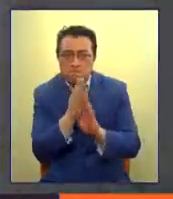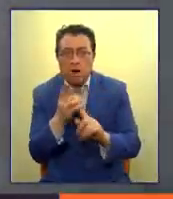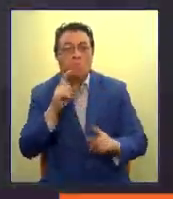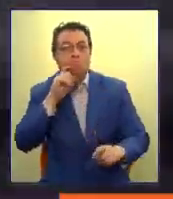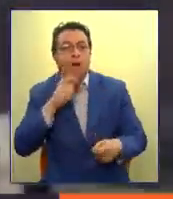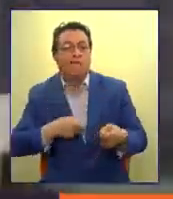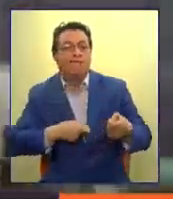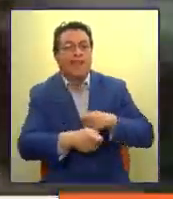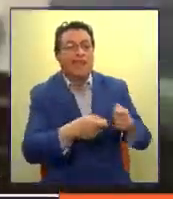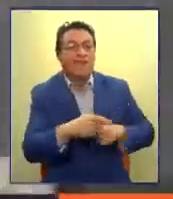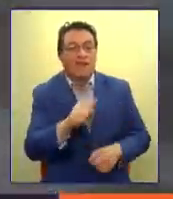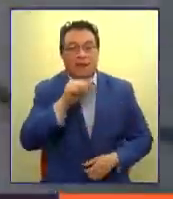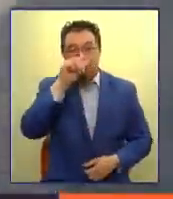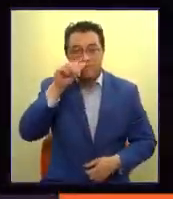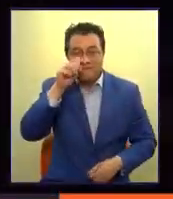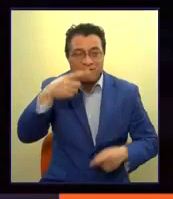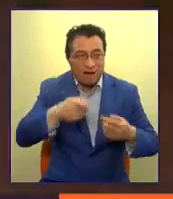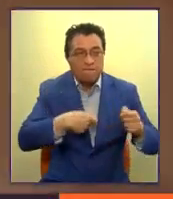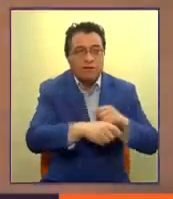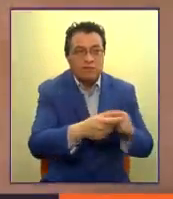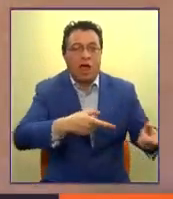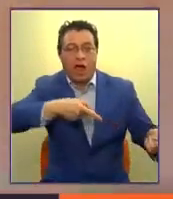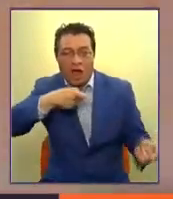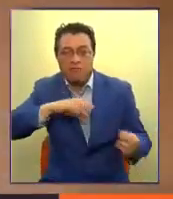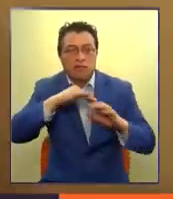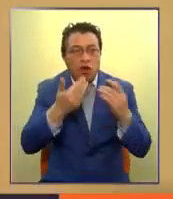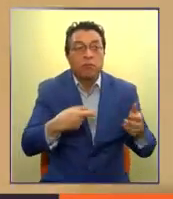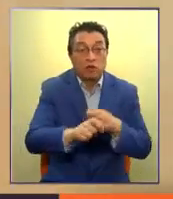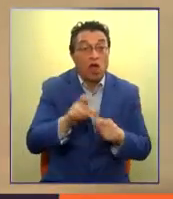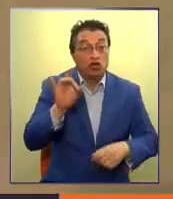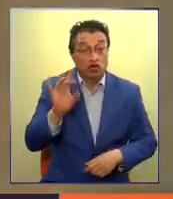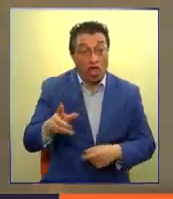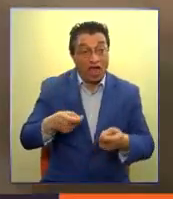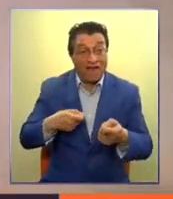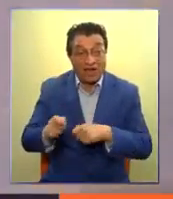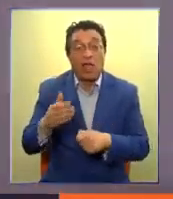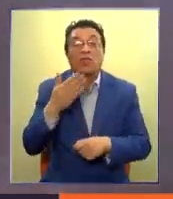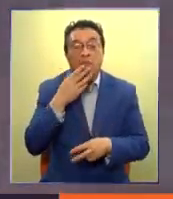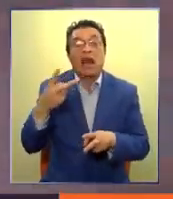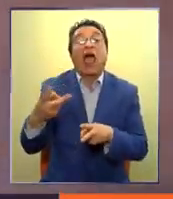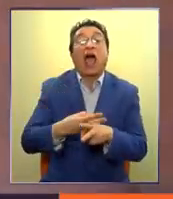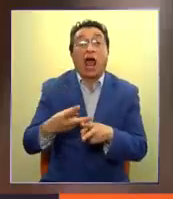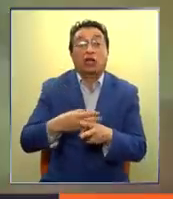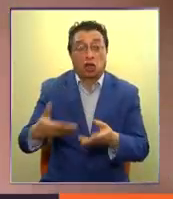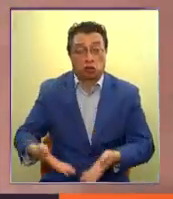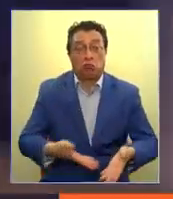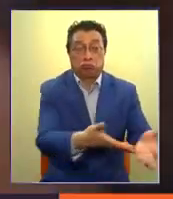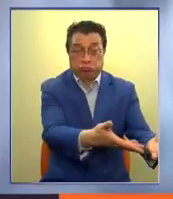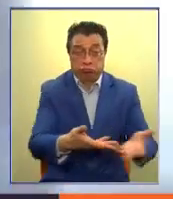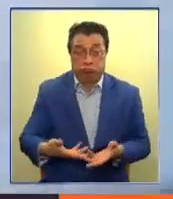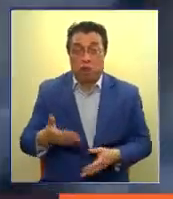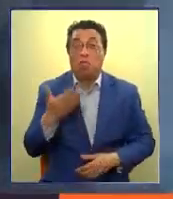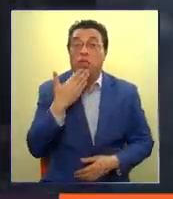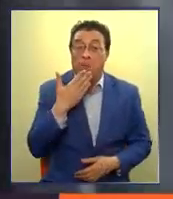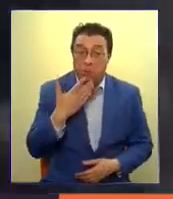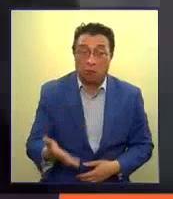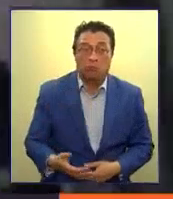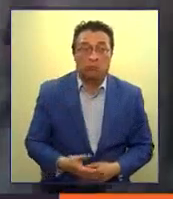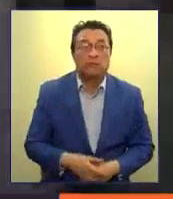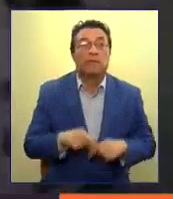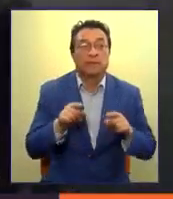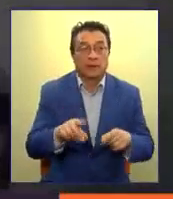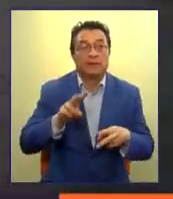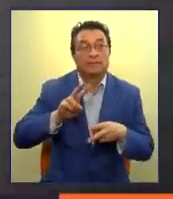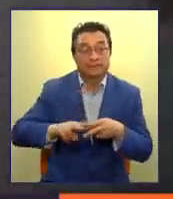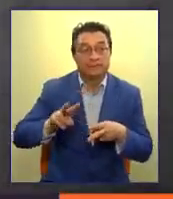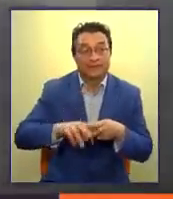organizaciones criminales de balas, de armas. No solo vendía, también las arrendaba. Encontramos las adaptaciones que realizaba